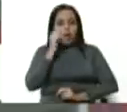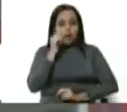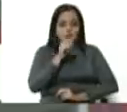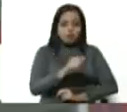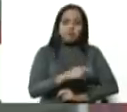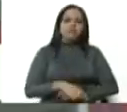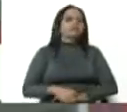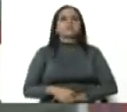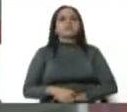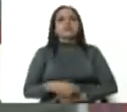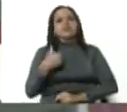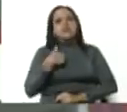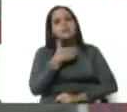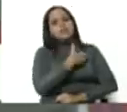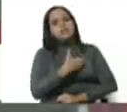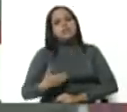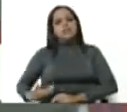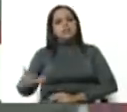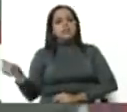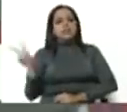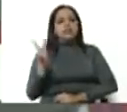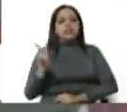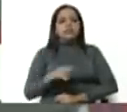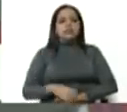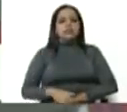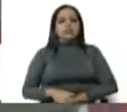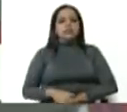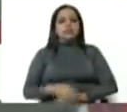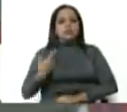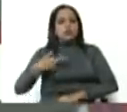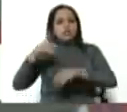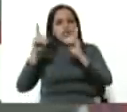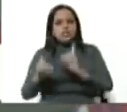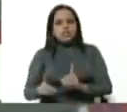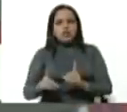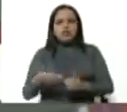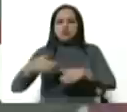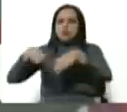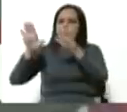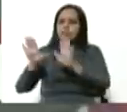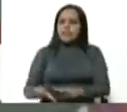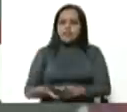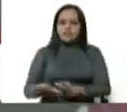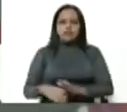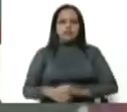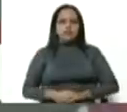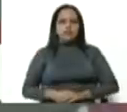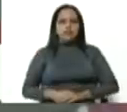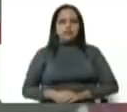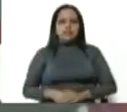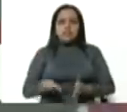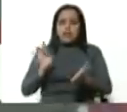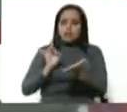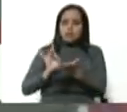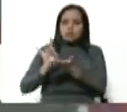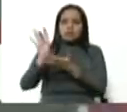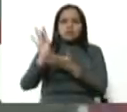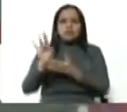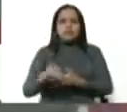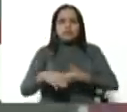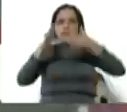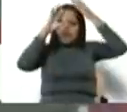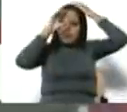como presidente de la República Bolivariana de Venezuela he decidido suspender la expulsión de